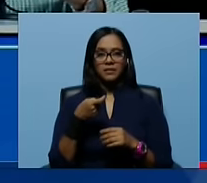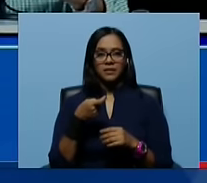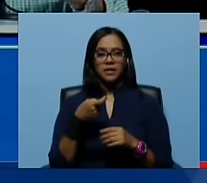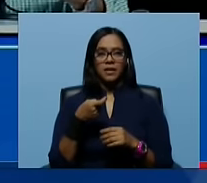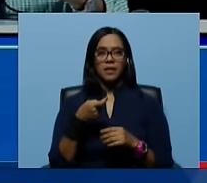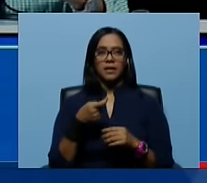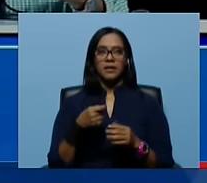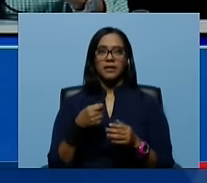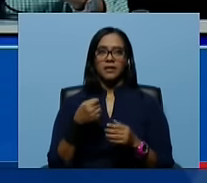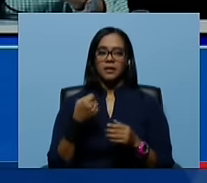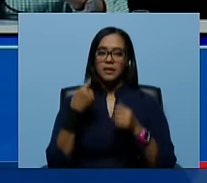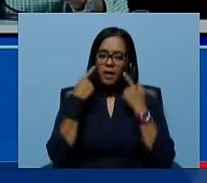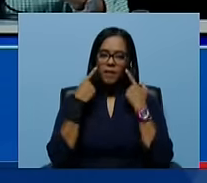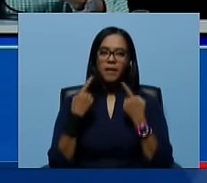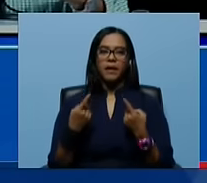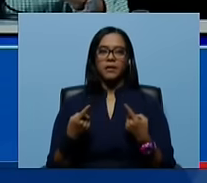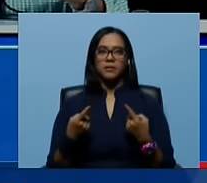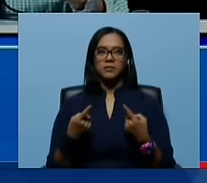beber